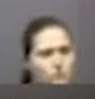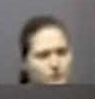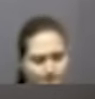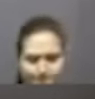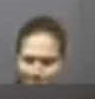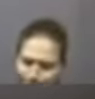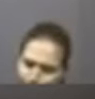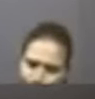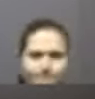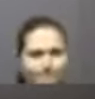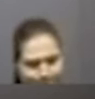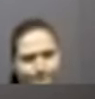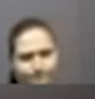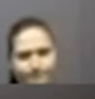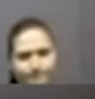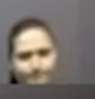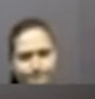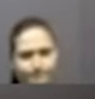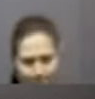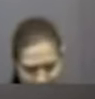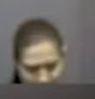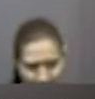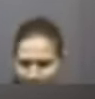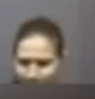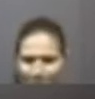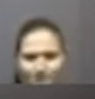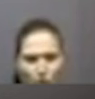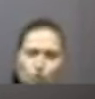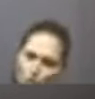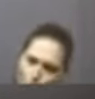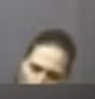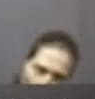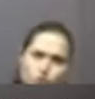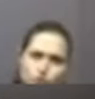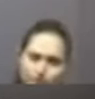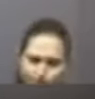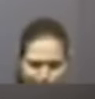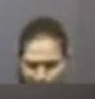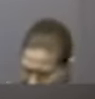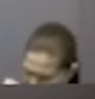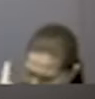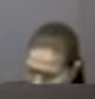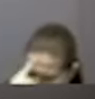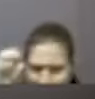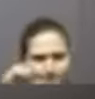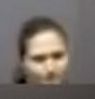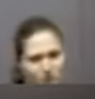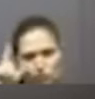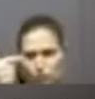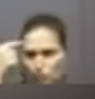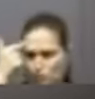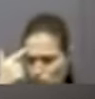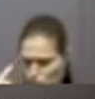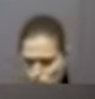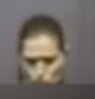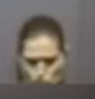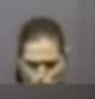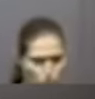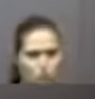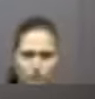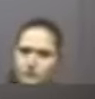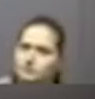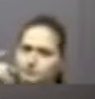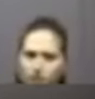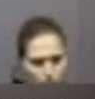fiscal tras rechazo de la población en un discurso que no sé si tenemos audio para